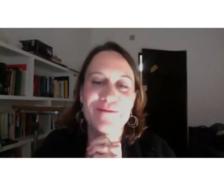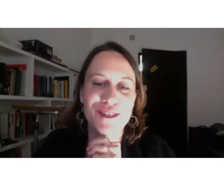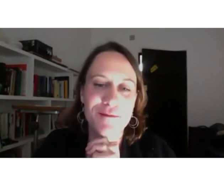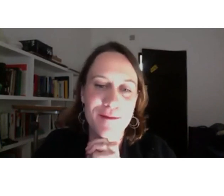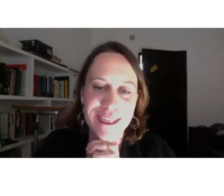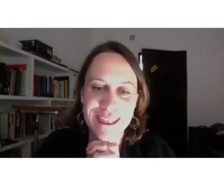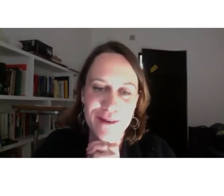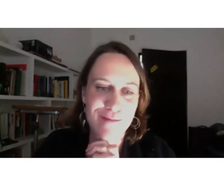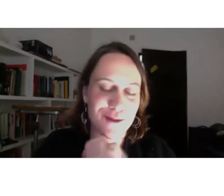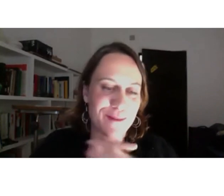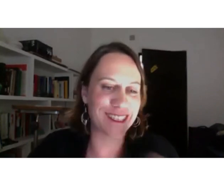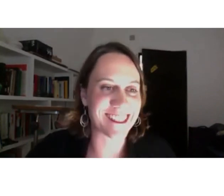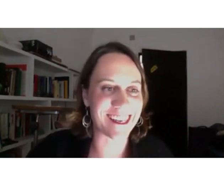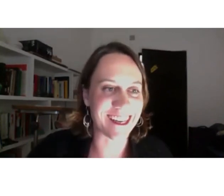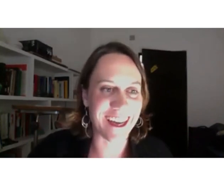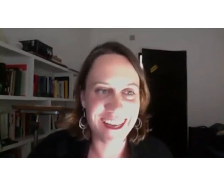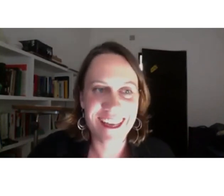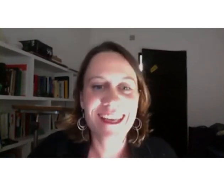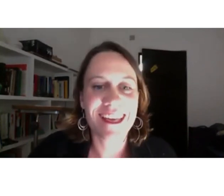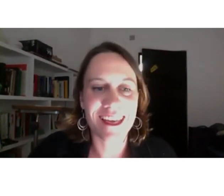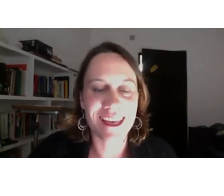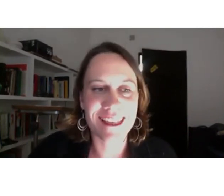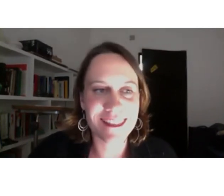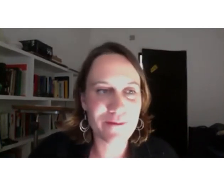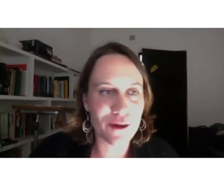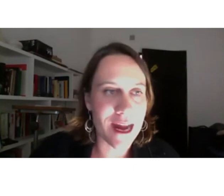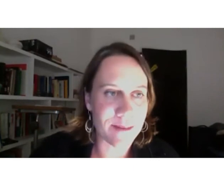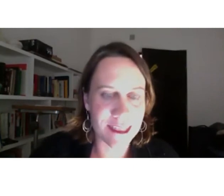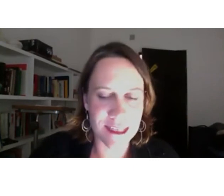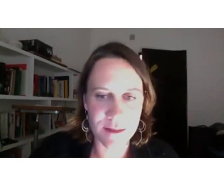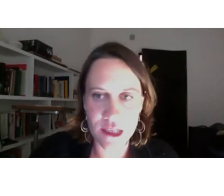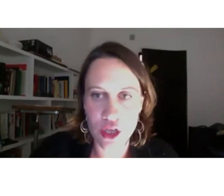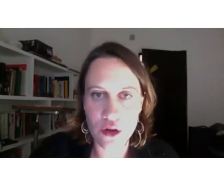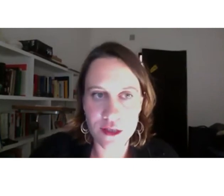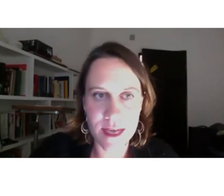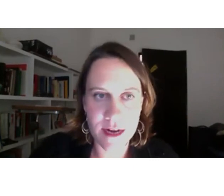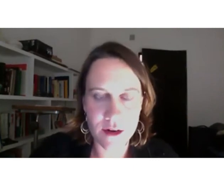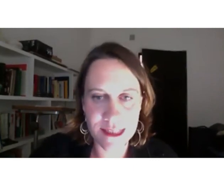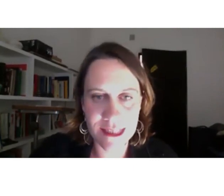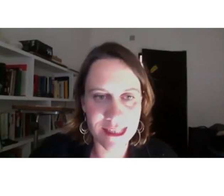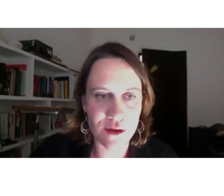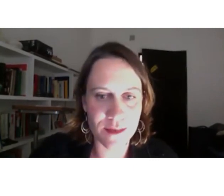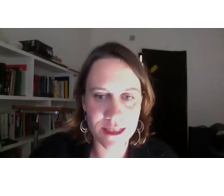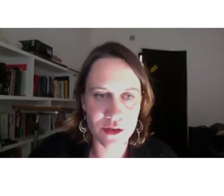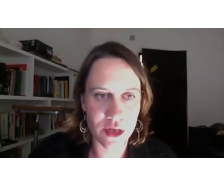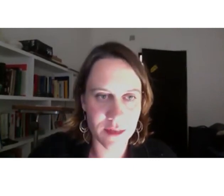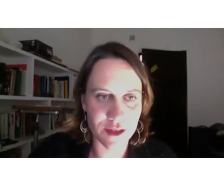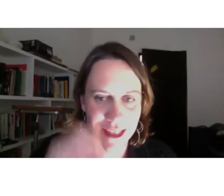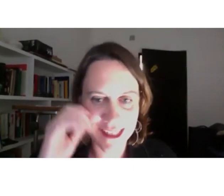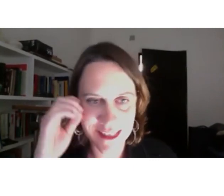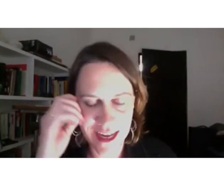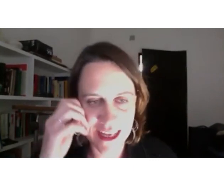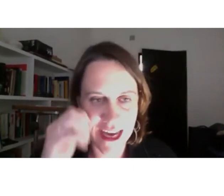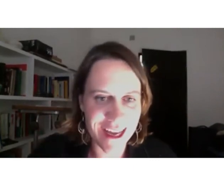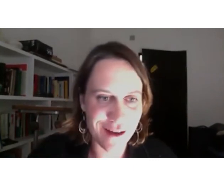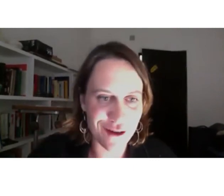y próximamente esperamos más de cerca. Este programa se transmite todos los miércoles. Esta conversación con Invasorix